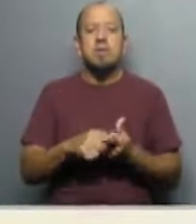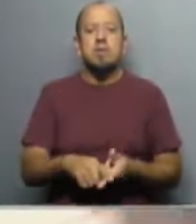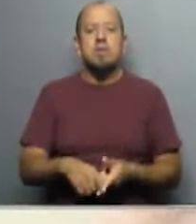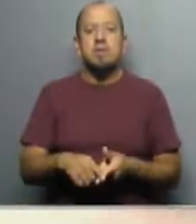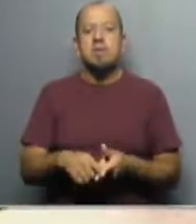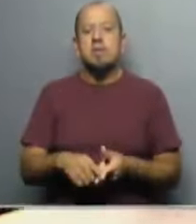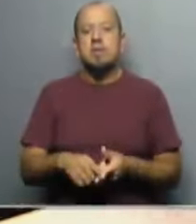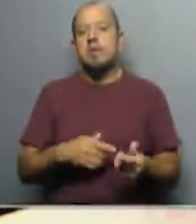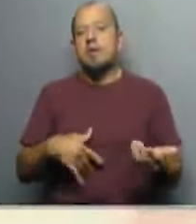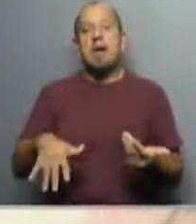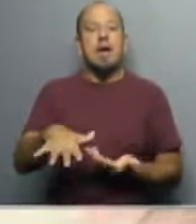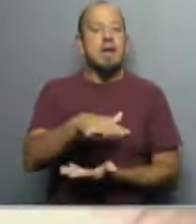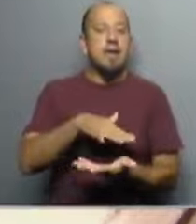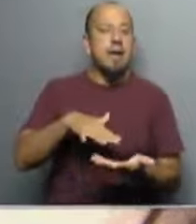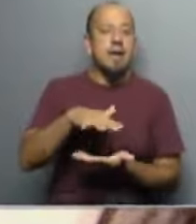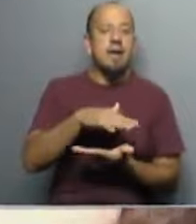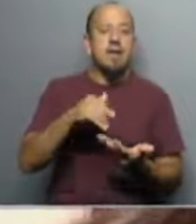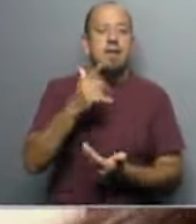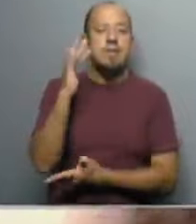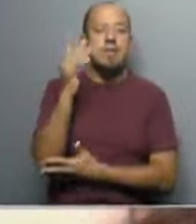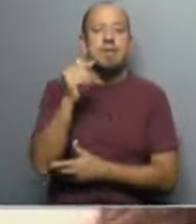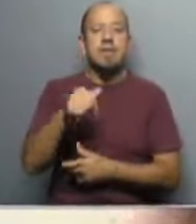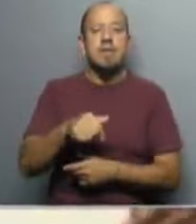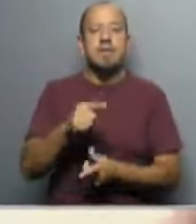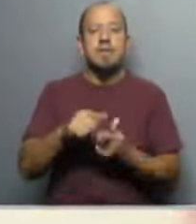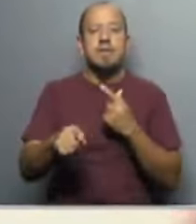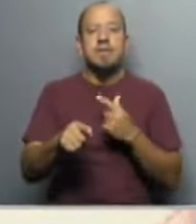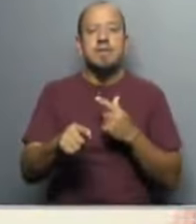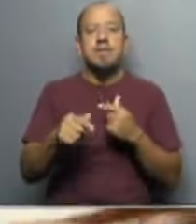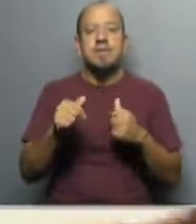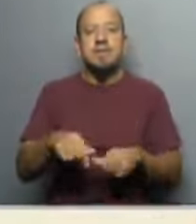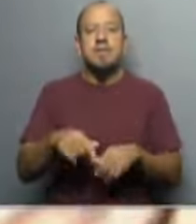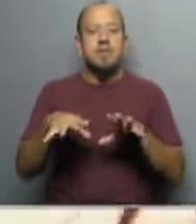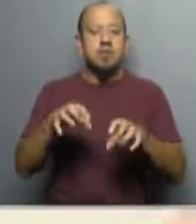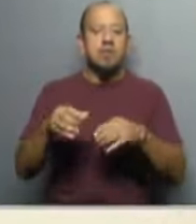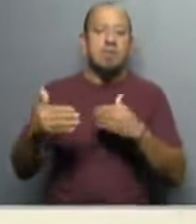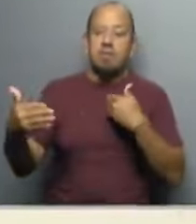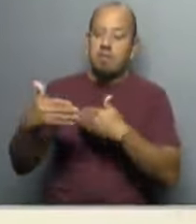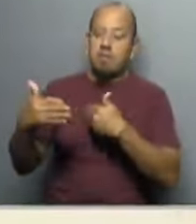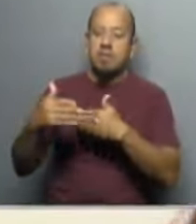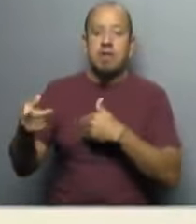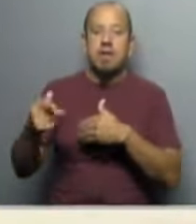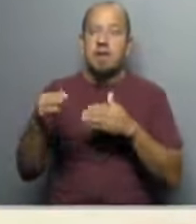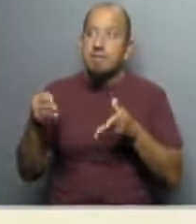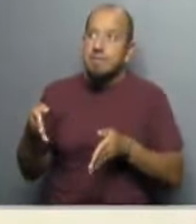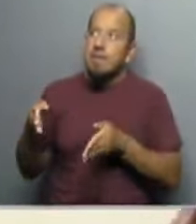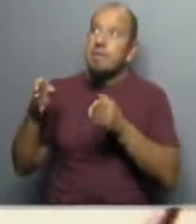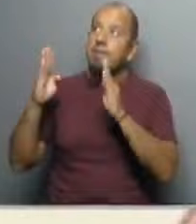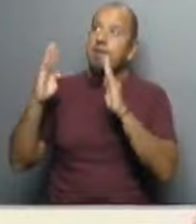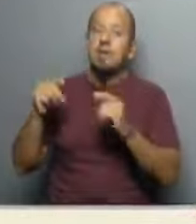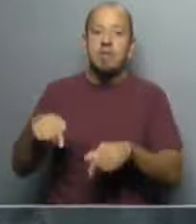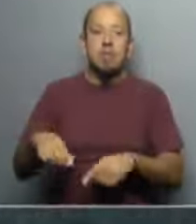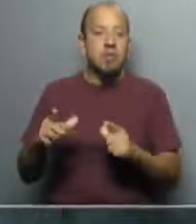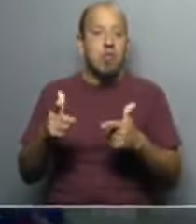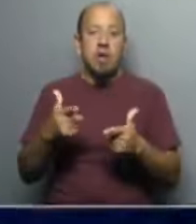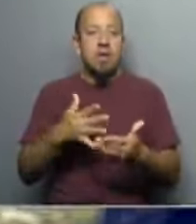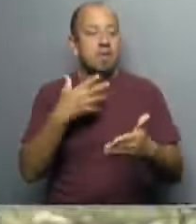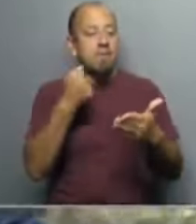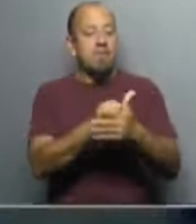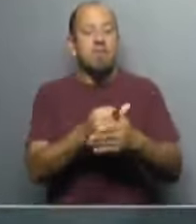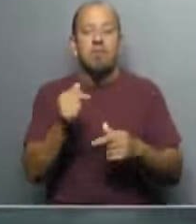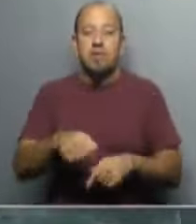Valle es como mi patio trasero. Yo vivo en la zona, en un apartamento, y no tengo fondo, viene a ser mi